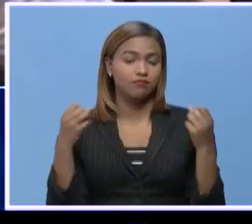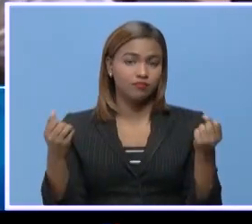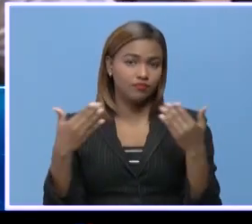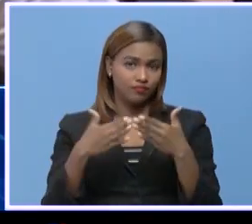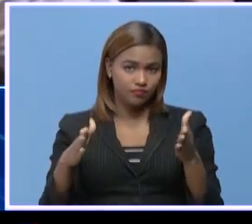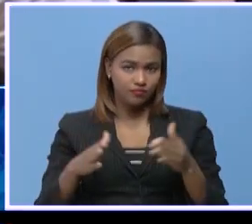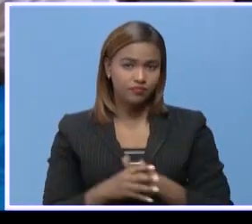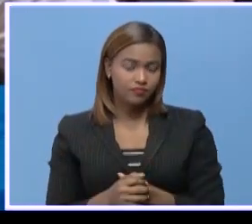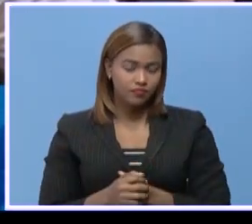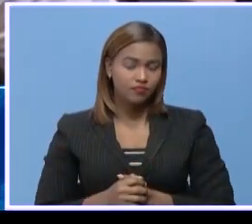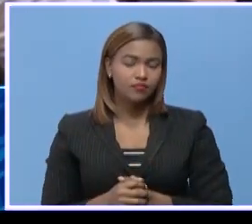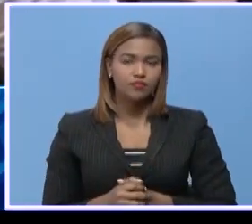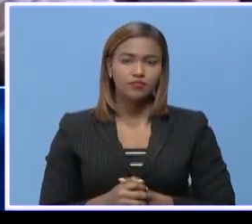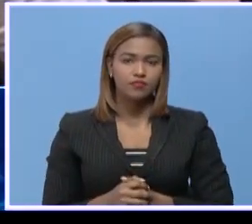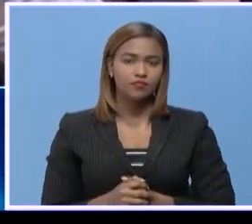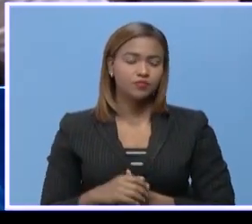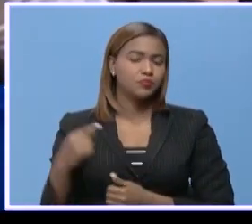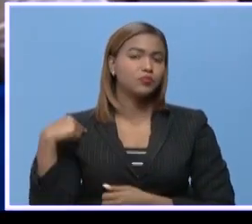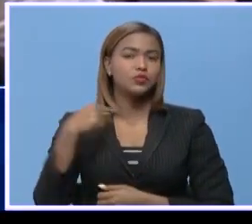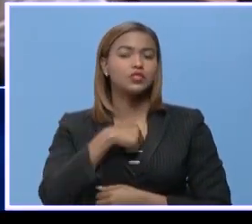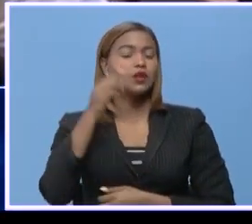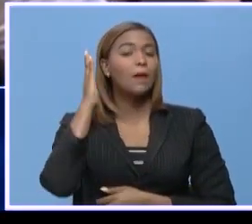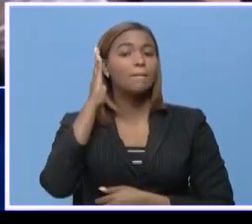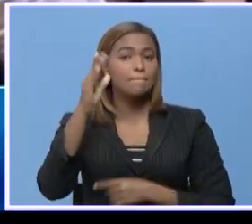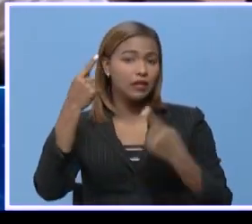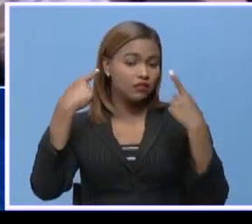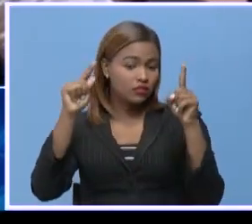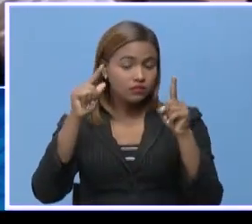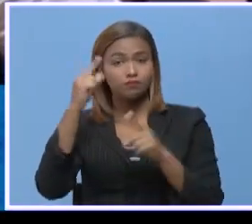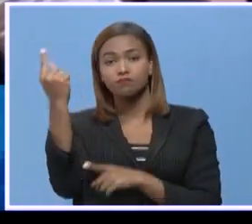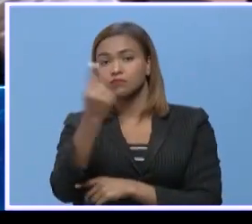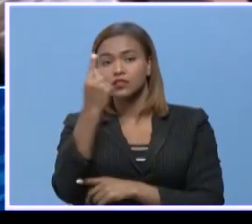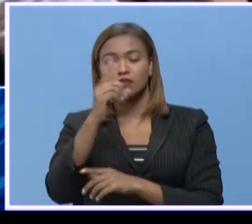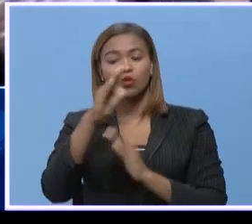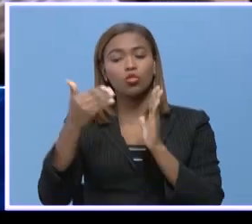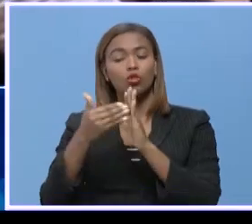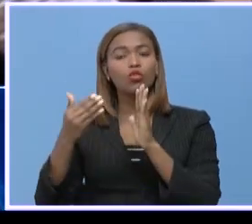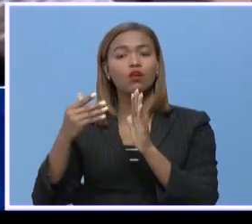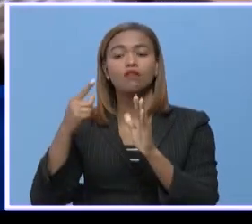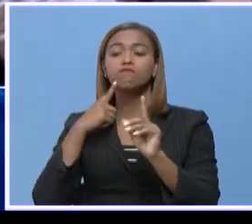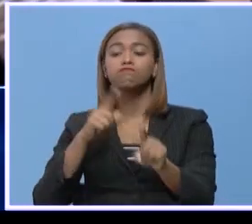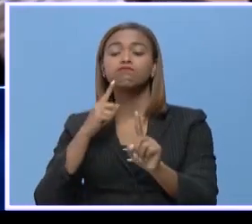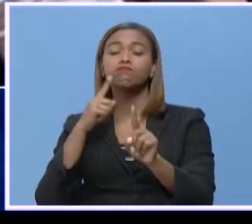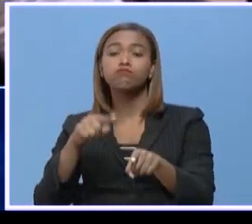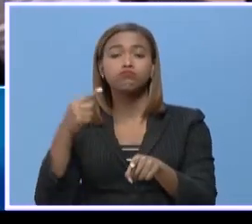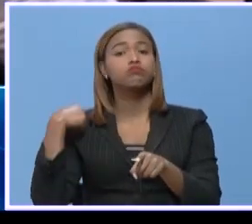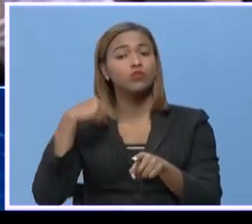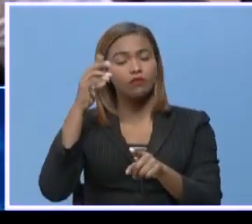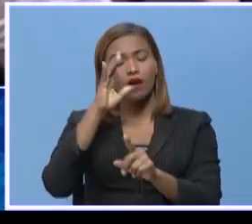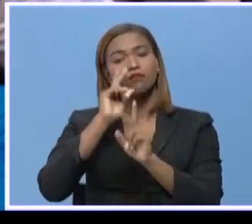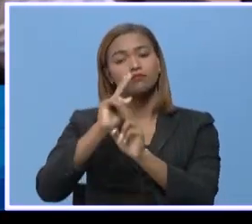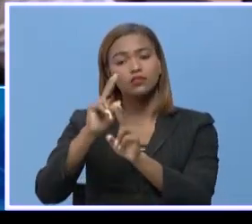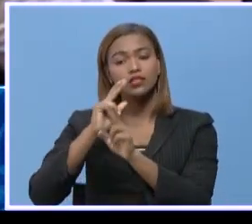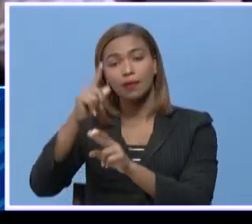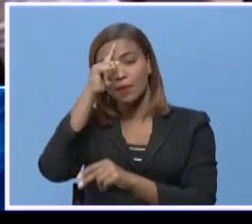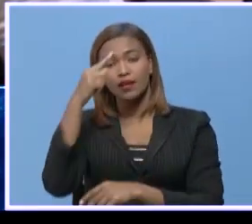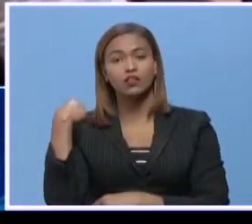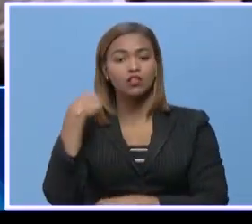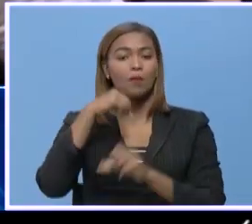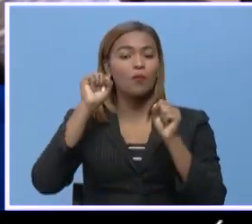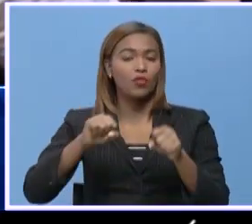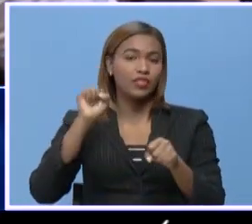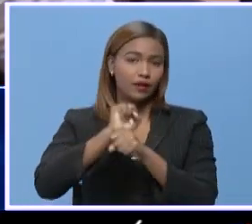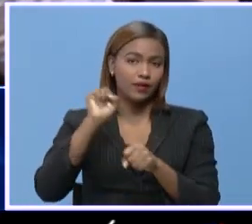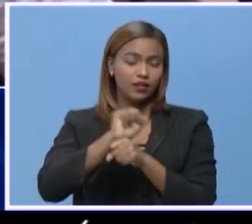Pública. Nosotros vamos a cumplir fielmente con todo lo que ellos nos han pedido a nosotros para poder trabajar